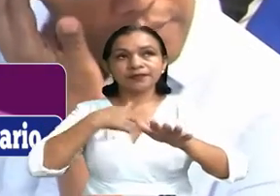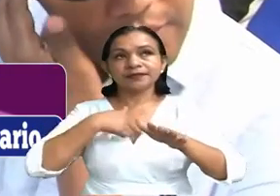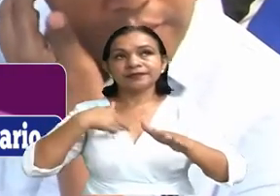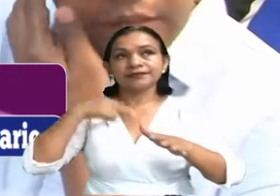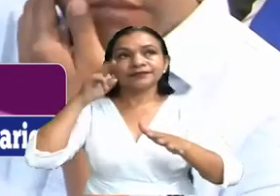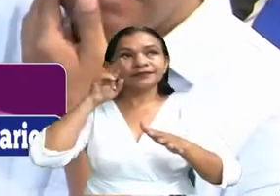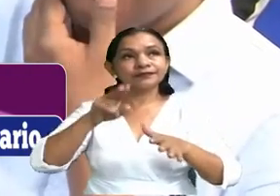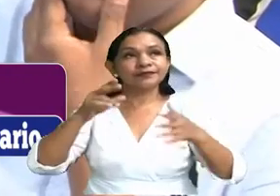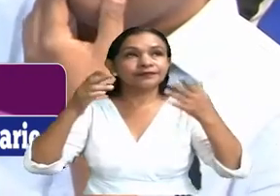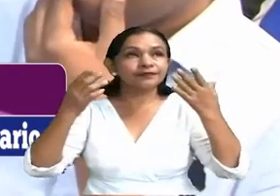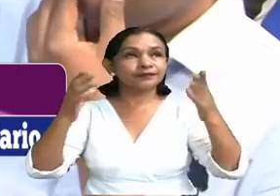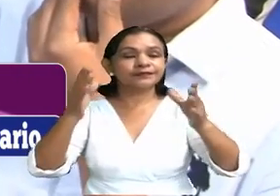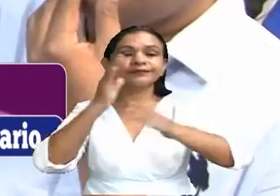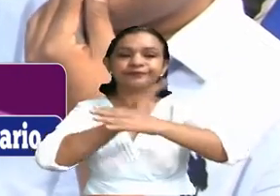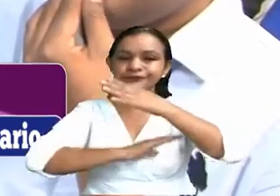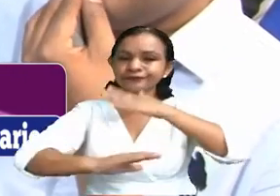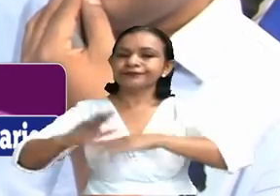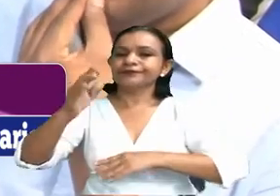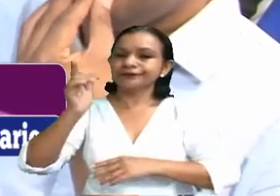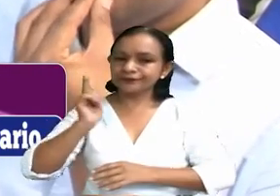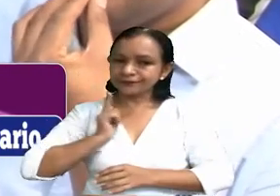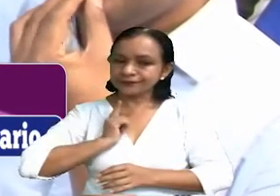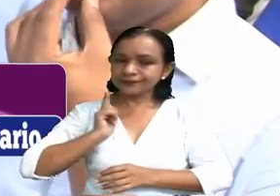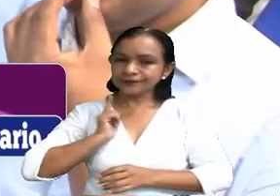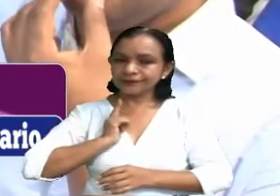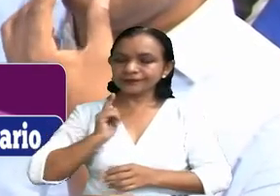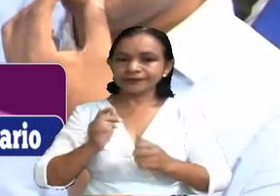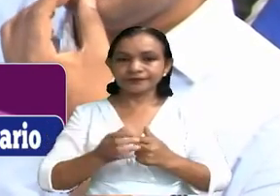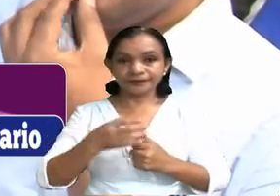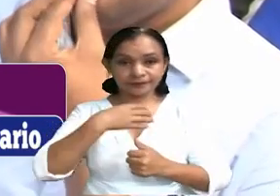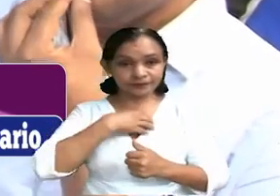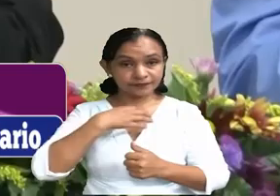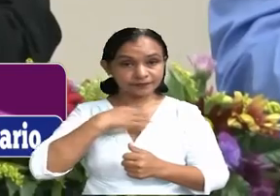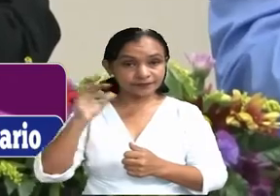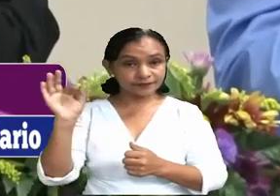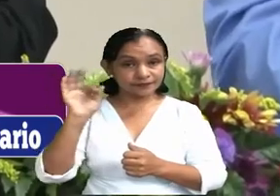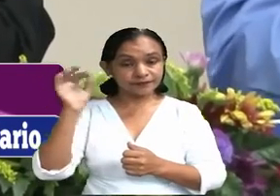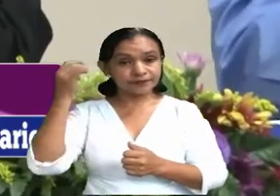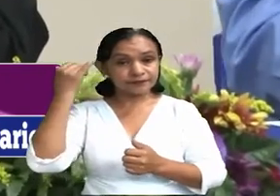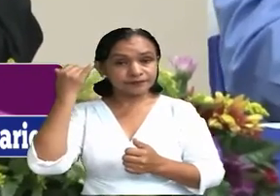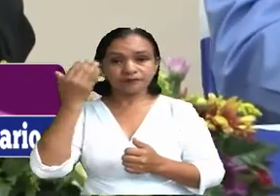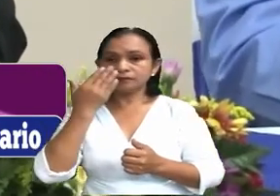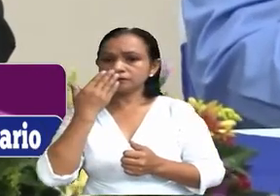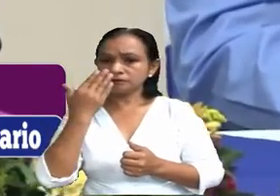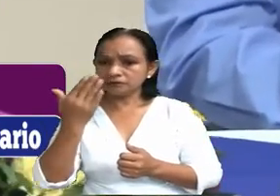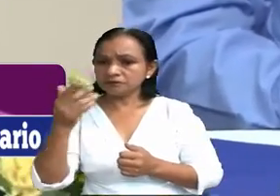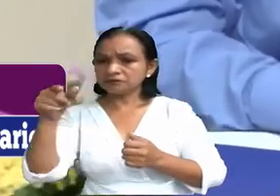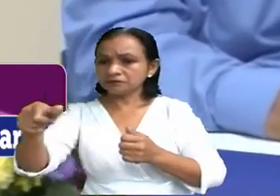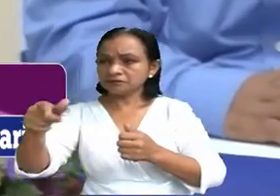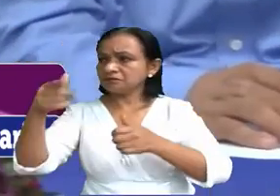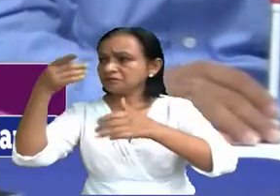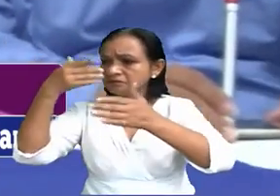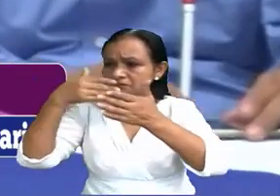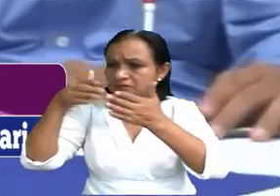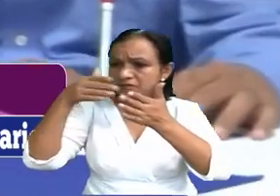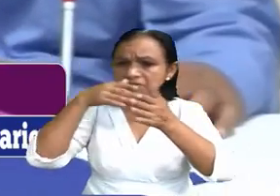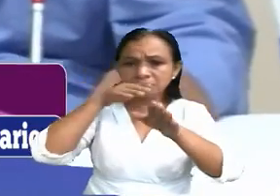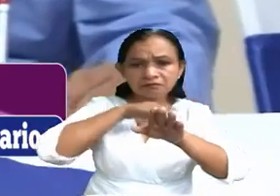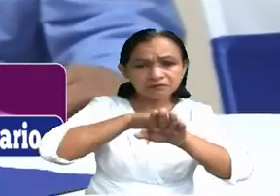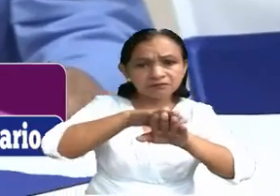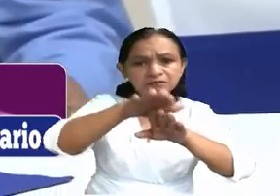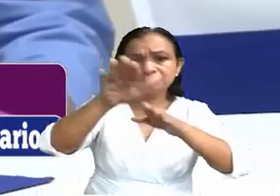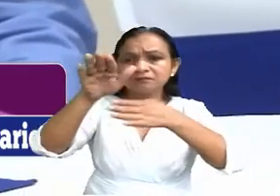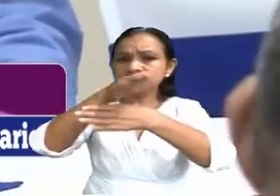se le presenta la condición de discapacidad. Porque si nuestras actitudes fueran positivas, si nuestros entornos fueran accesibles,